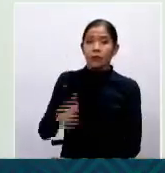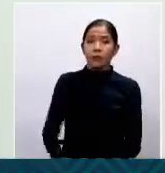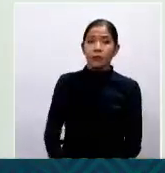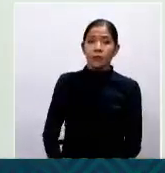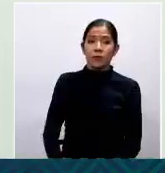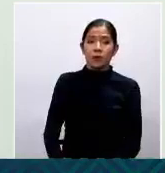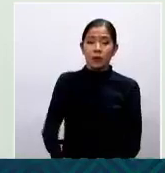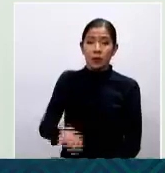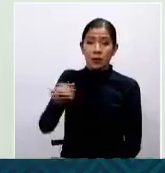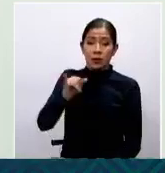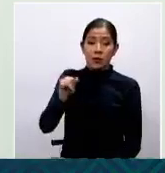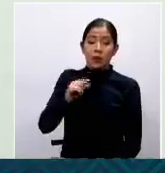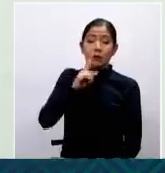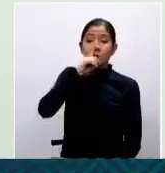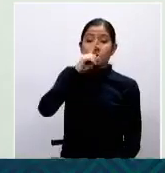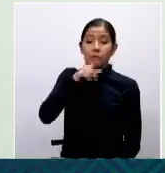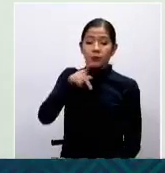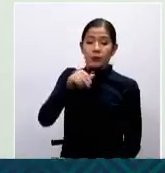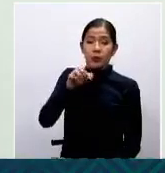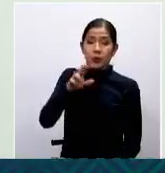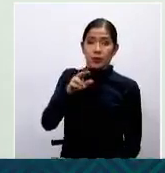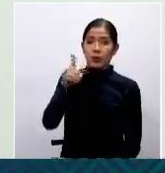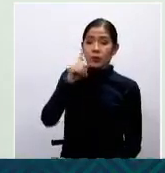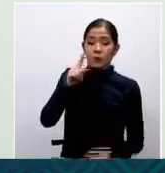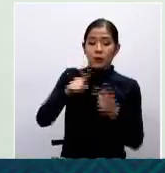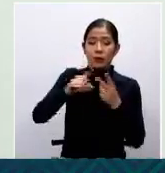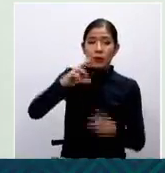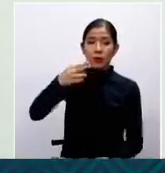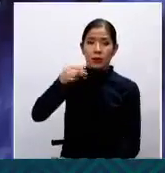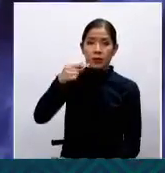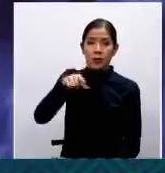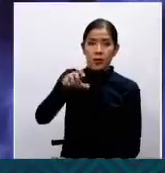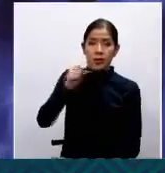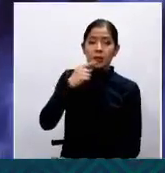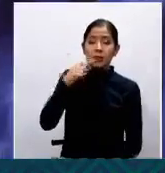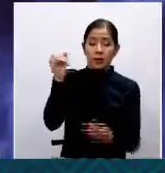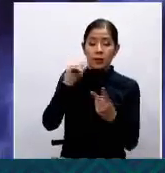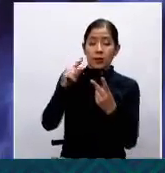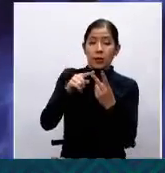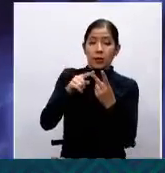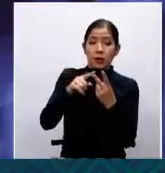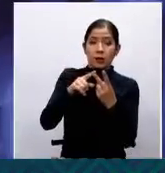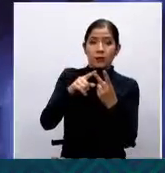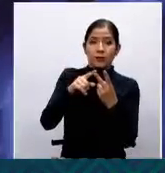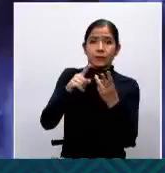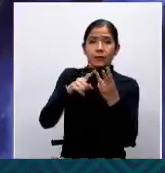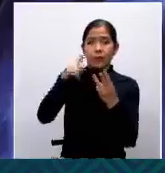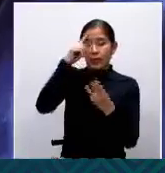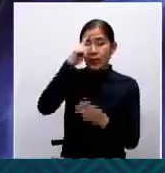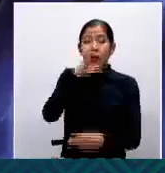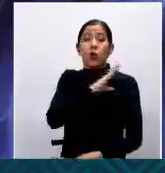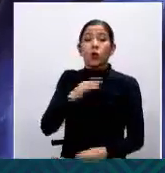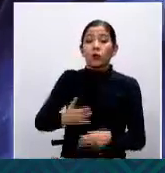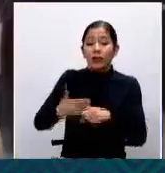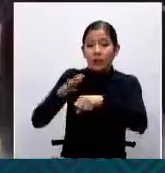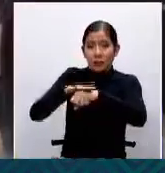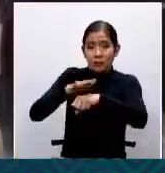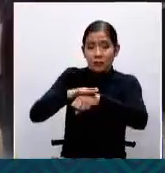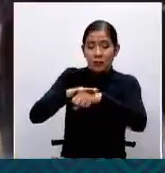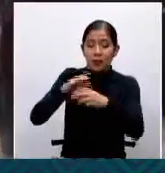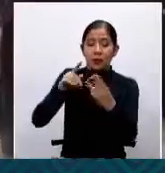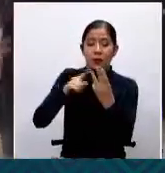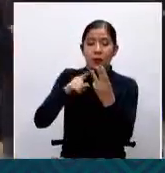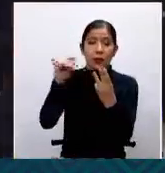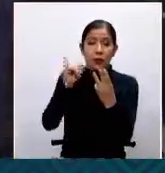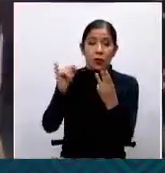glicemia, pruebas de lo que es también Chagas, se va a ofertar también la parte de lo que es la consejería, va a estar también el